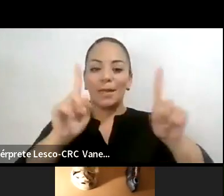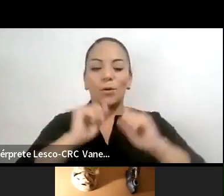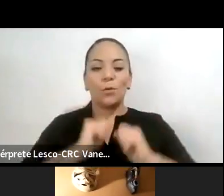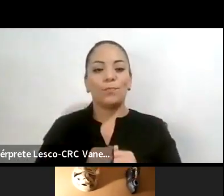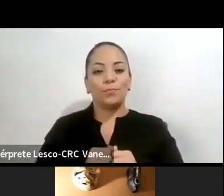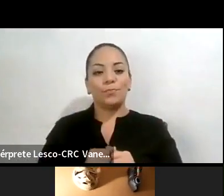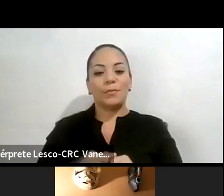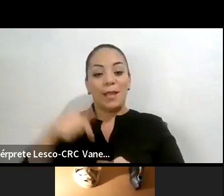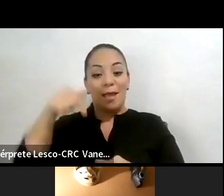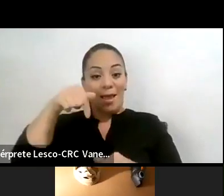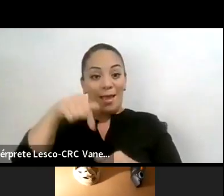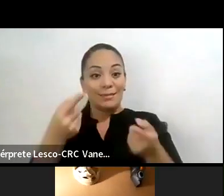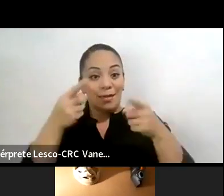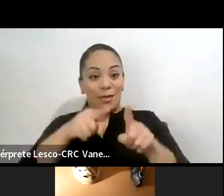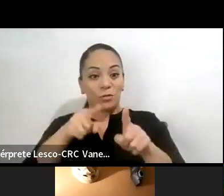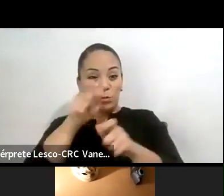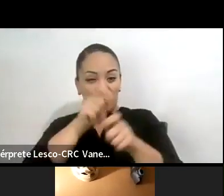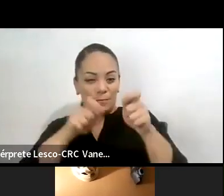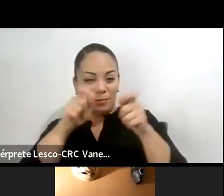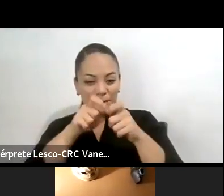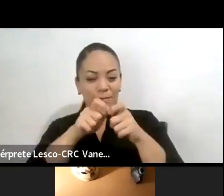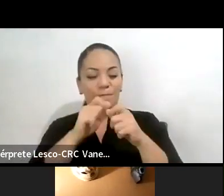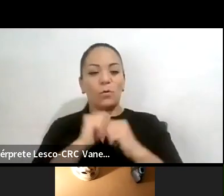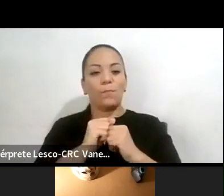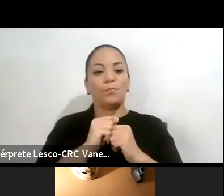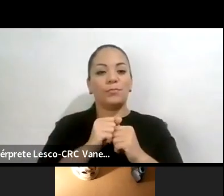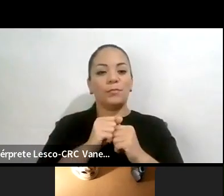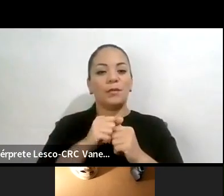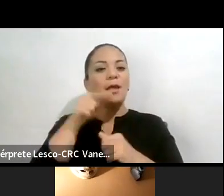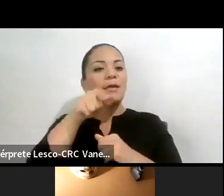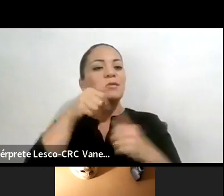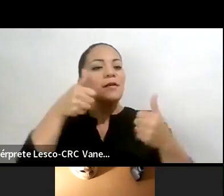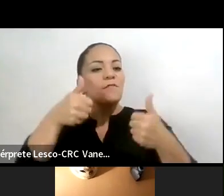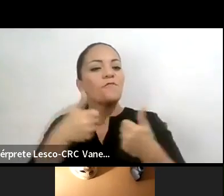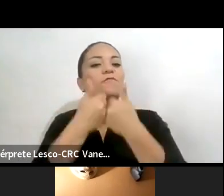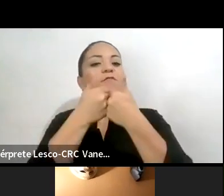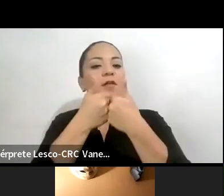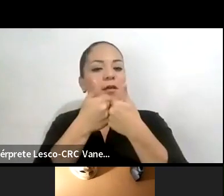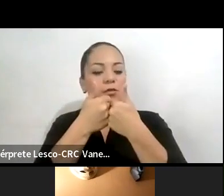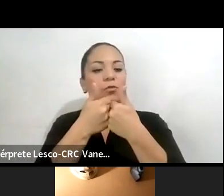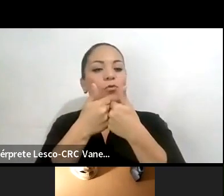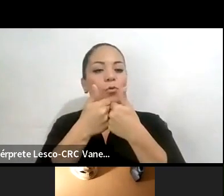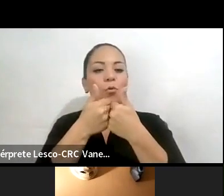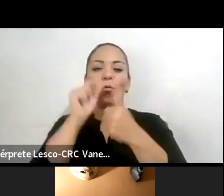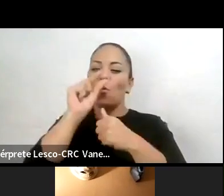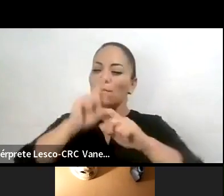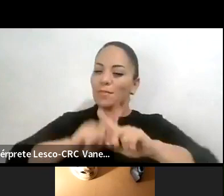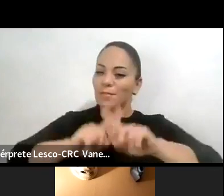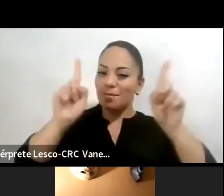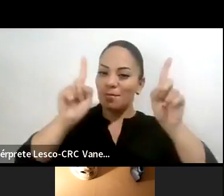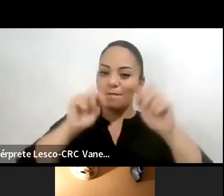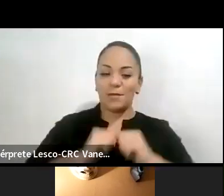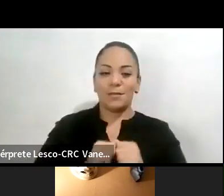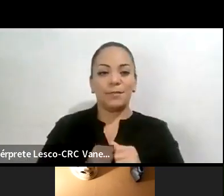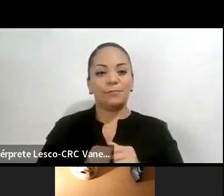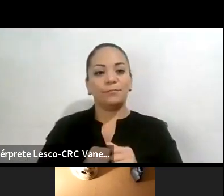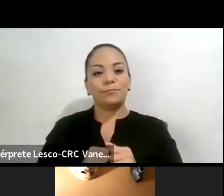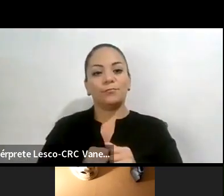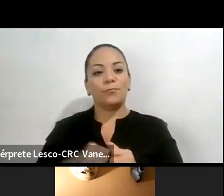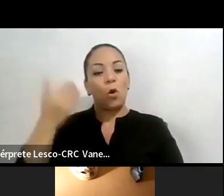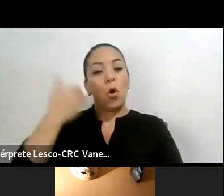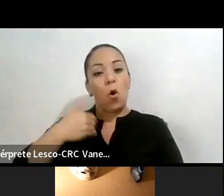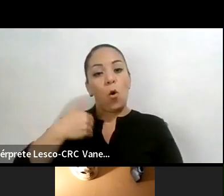caso específico, el reto vino un poquito diferente. Rodrigo